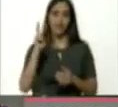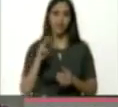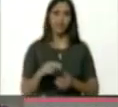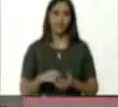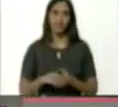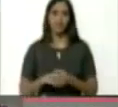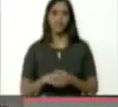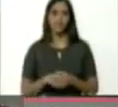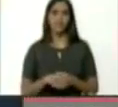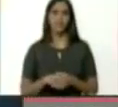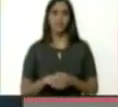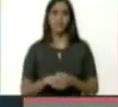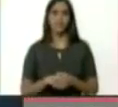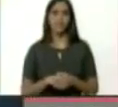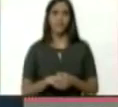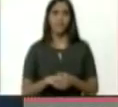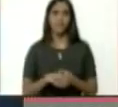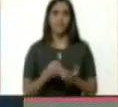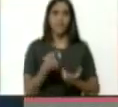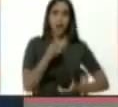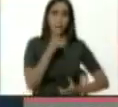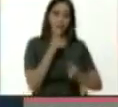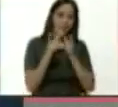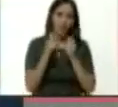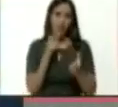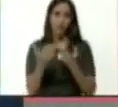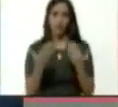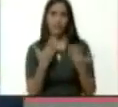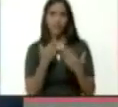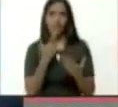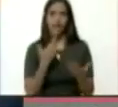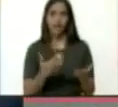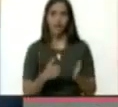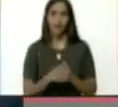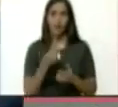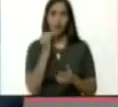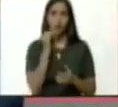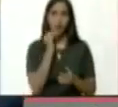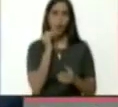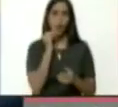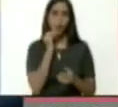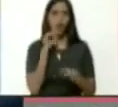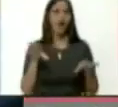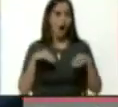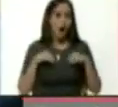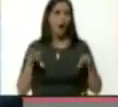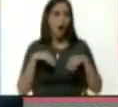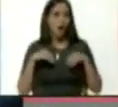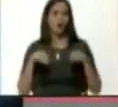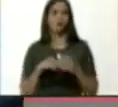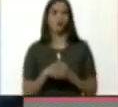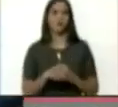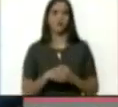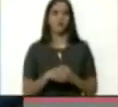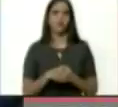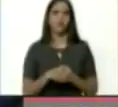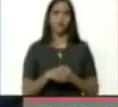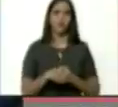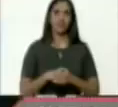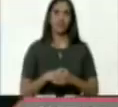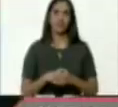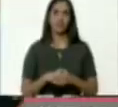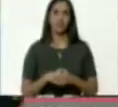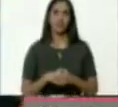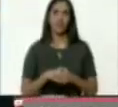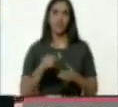saludo al pana Juan. Juanca, pregunta, interactúa, di algo. Estaba ahí como un gafo ahí, por acentuando lo que decía. Juan Carlos Martínez, el Drácula. La Sodi